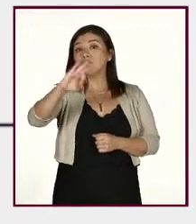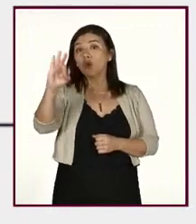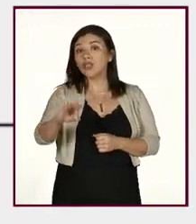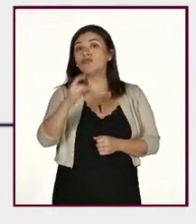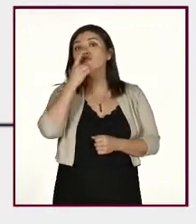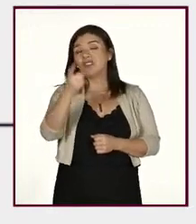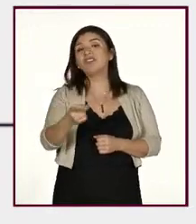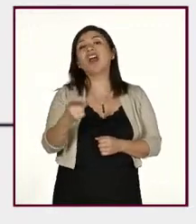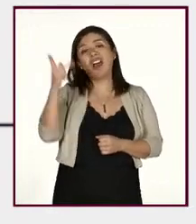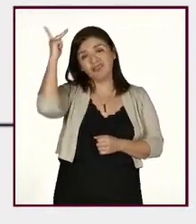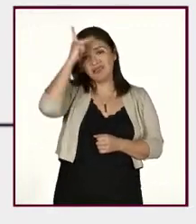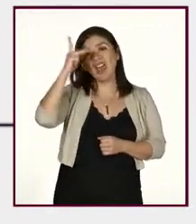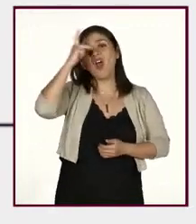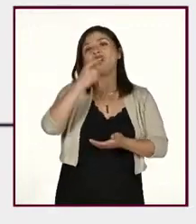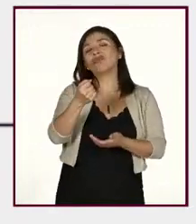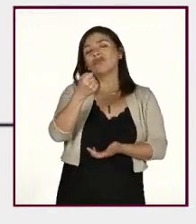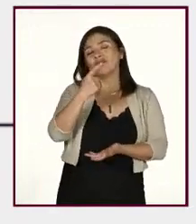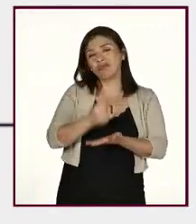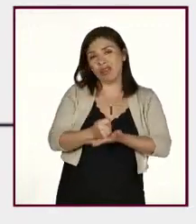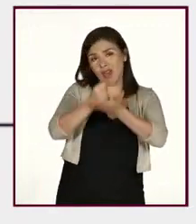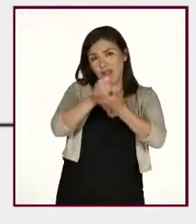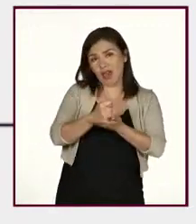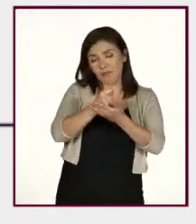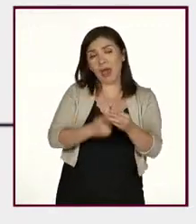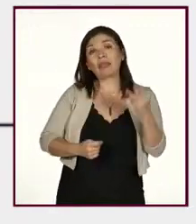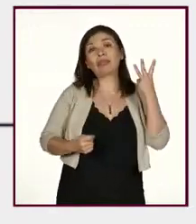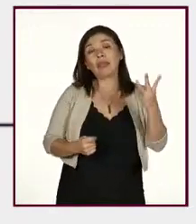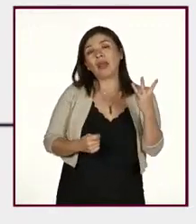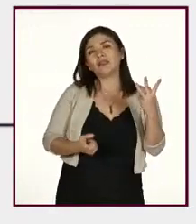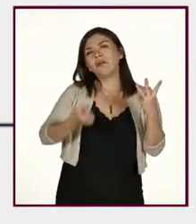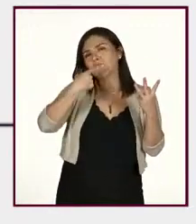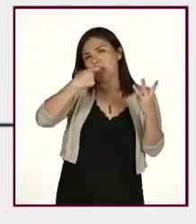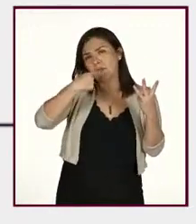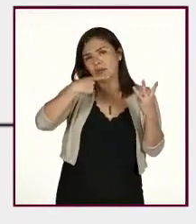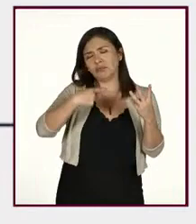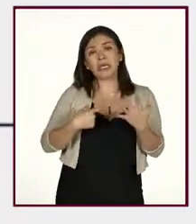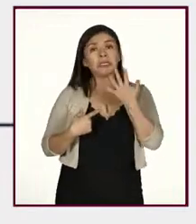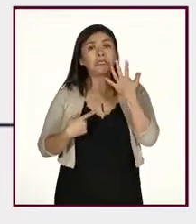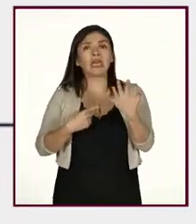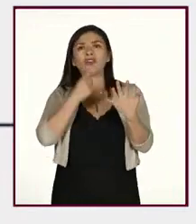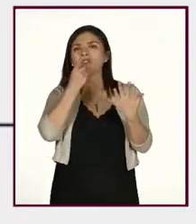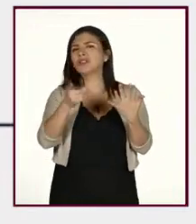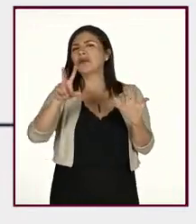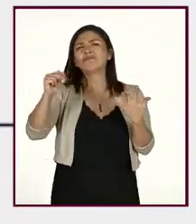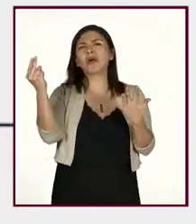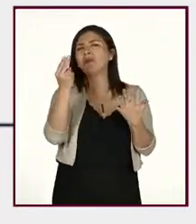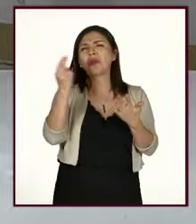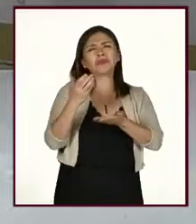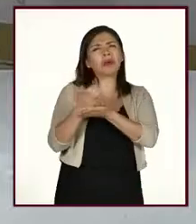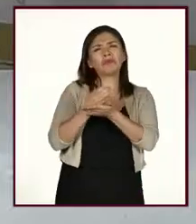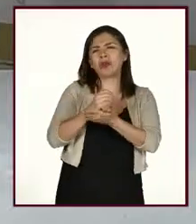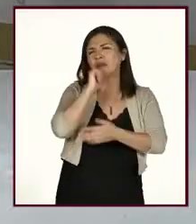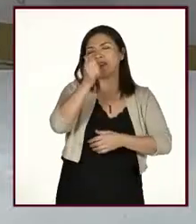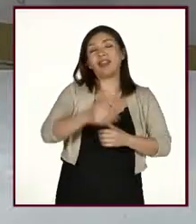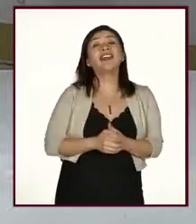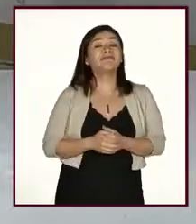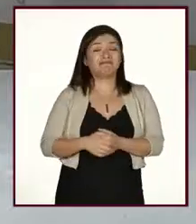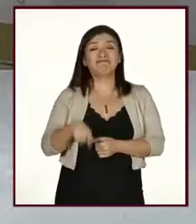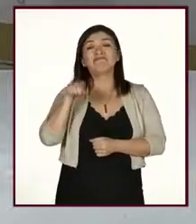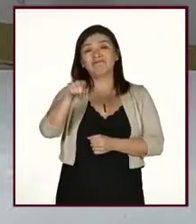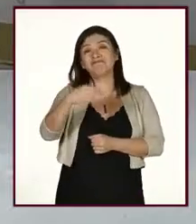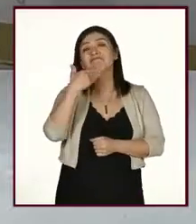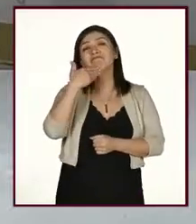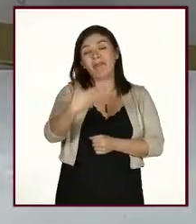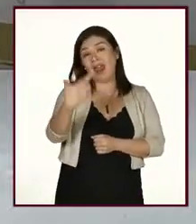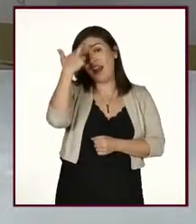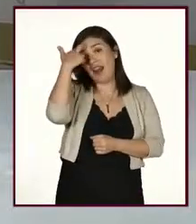que psicoterapia, tratamientos farmacológicos 3 y 5 no requiere tratamiento. ¿Qué opinión Pues tiene al respecto? perfecto. Entonces, muy atinados ¿Sí?